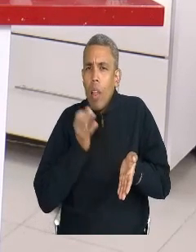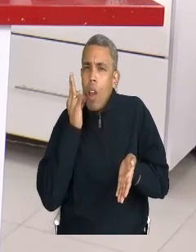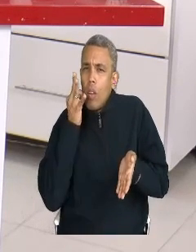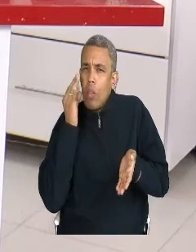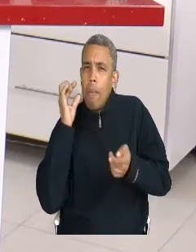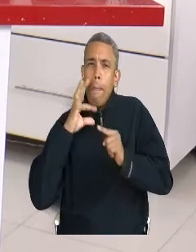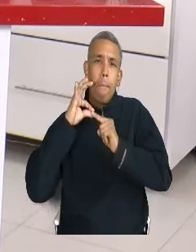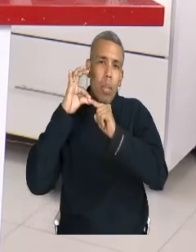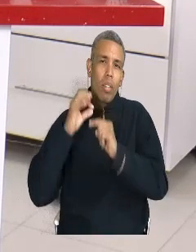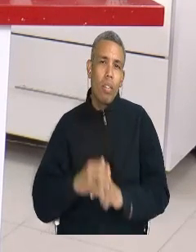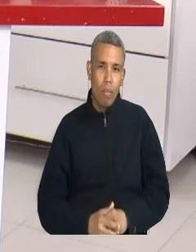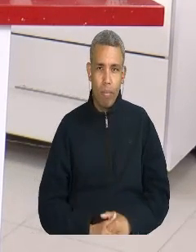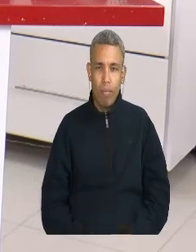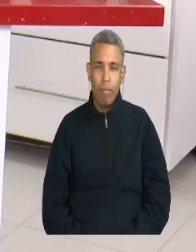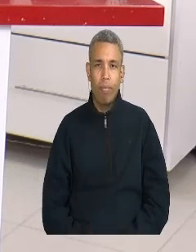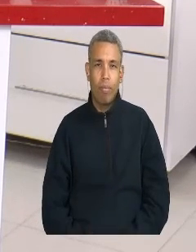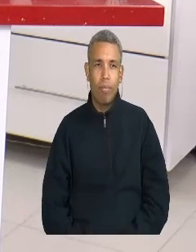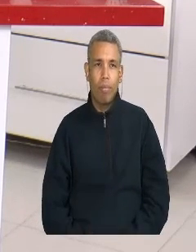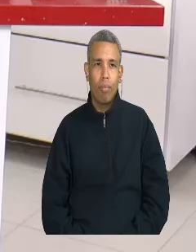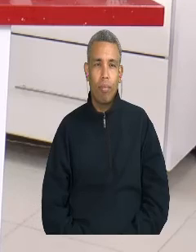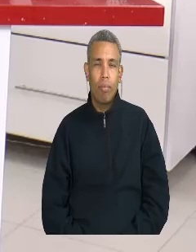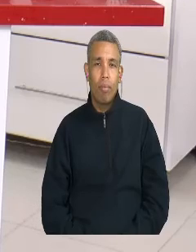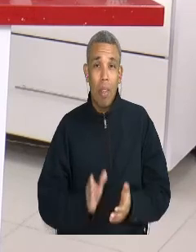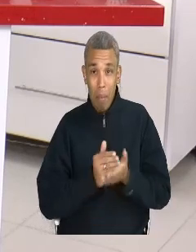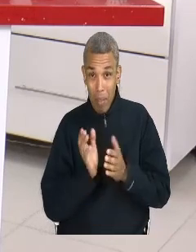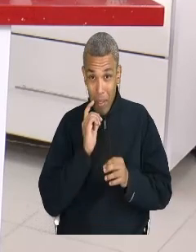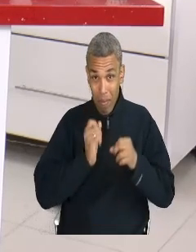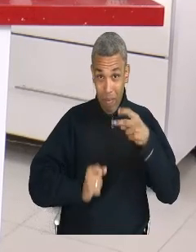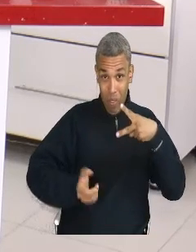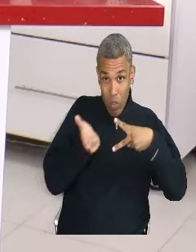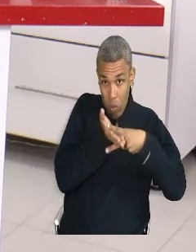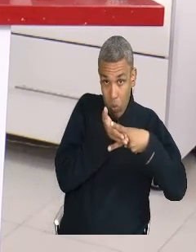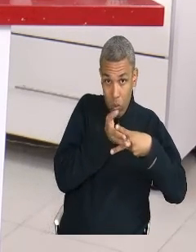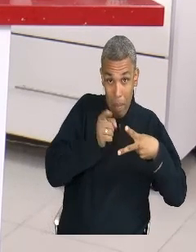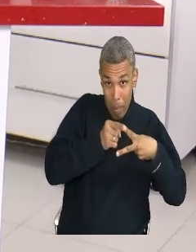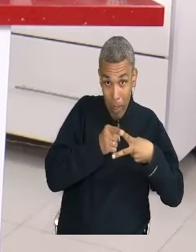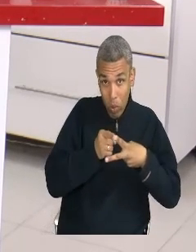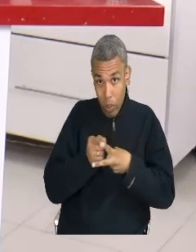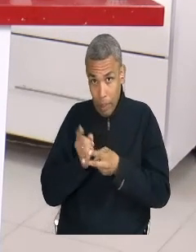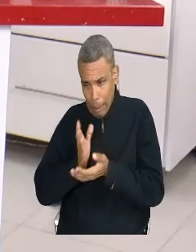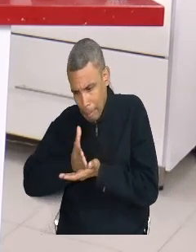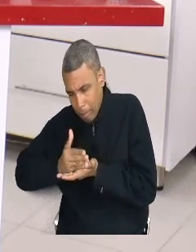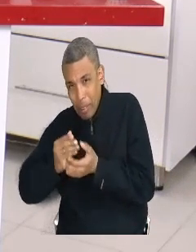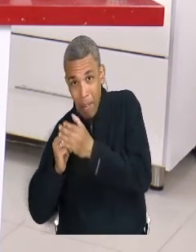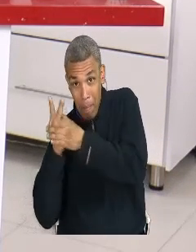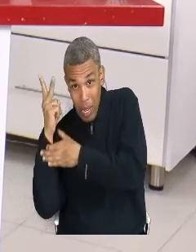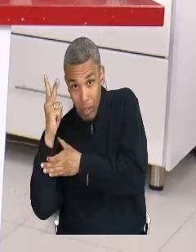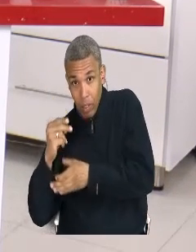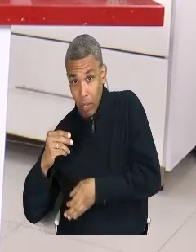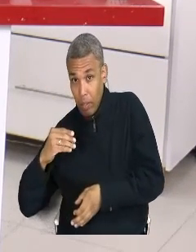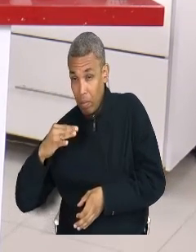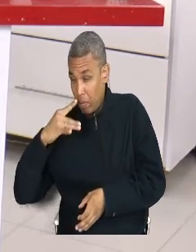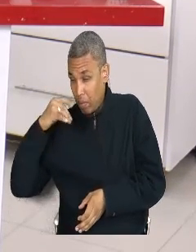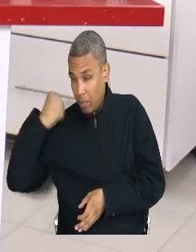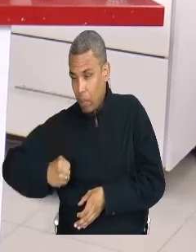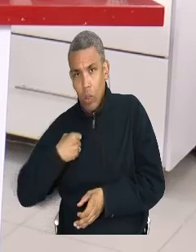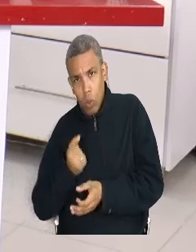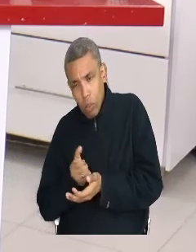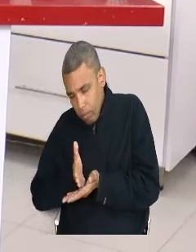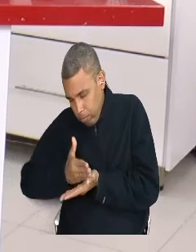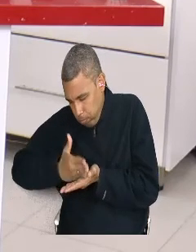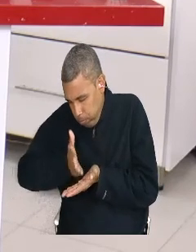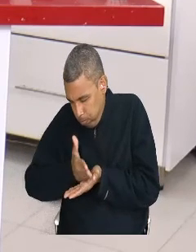al final agrego la otra mitad, ya cuando estemos haciendo la mezcla con el arroz y los vegetales y todo.